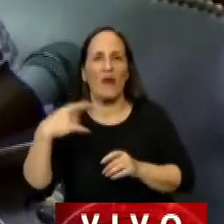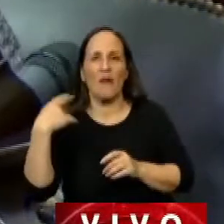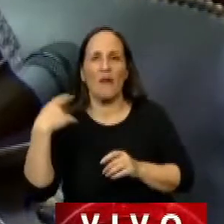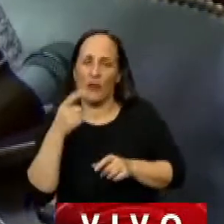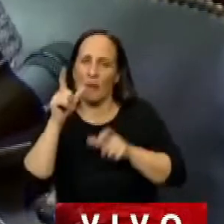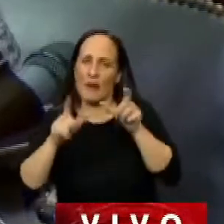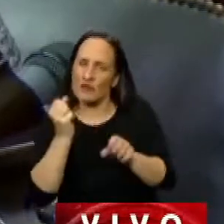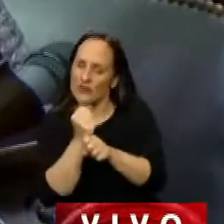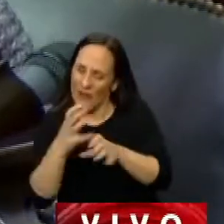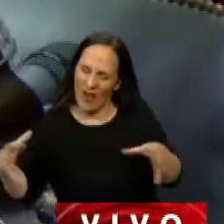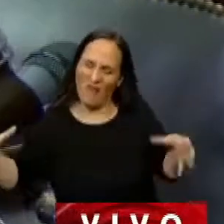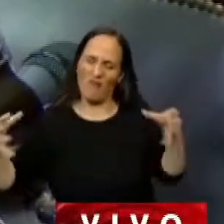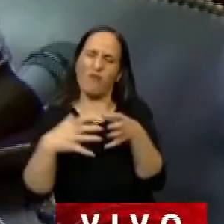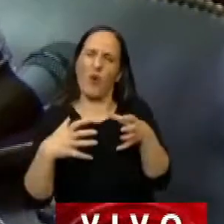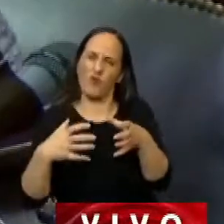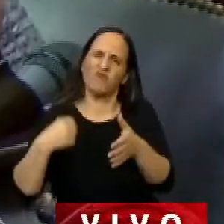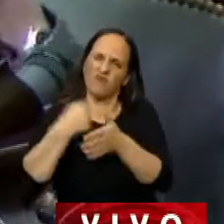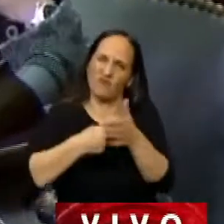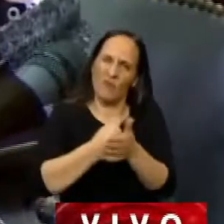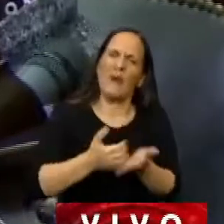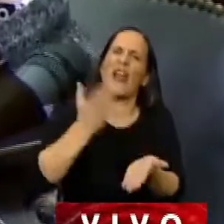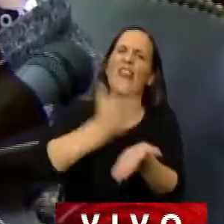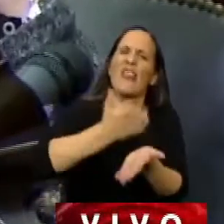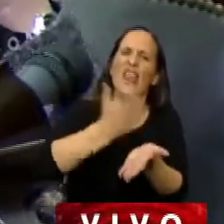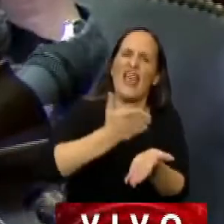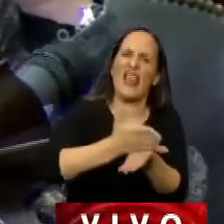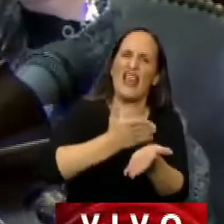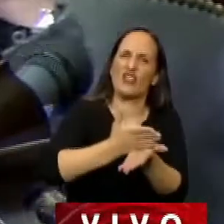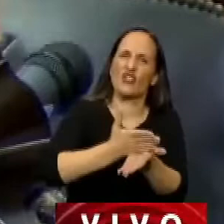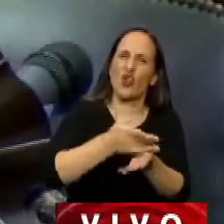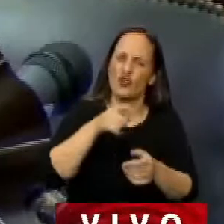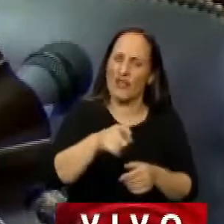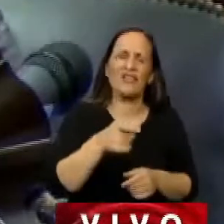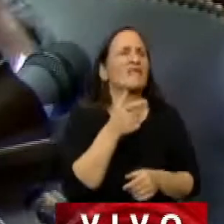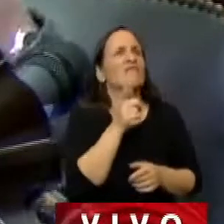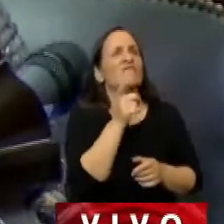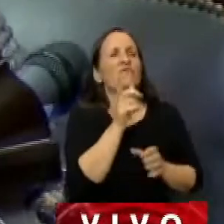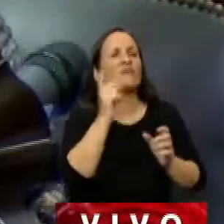defender este concepto del arte como un espacio